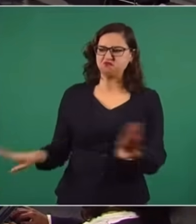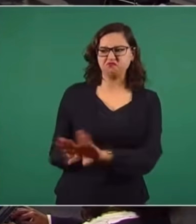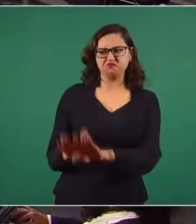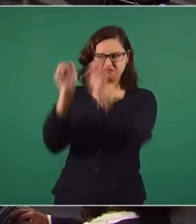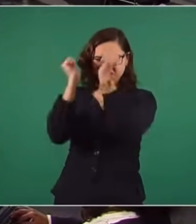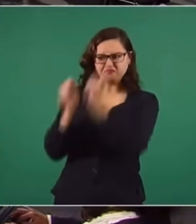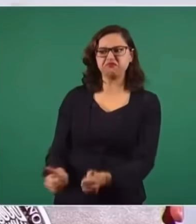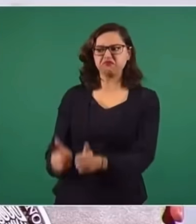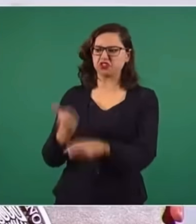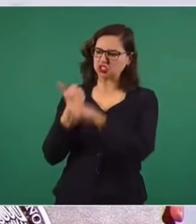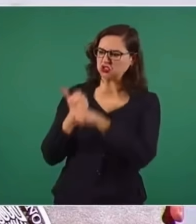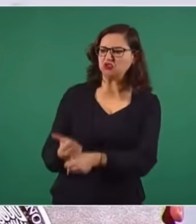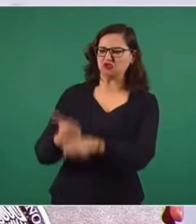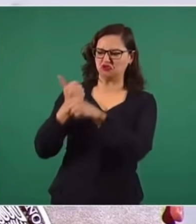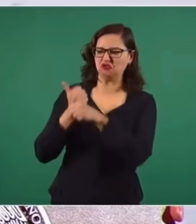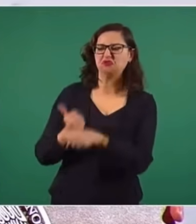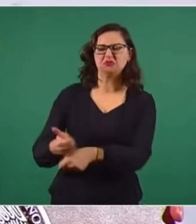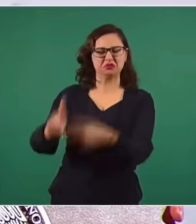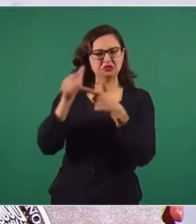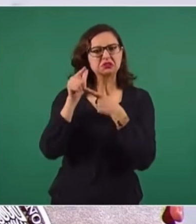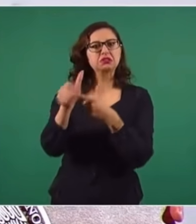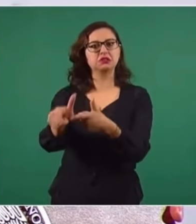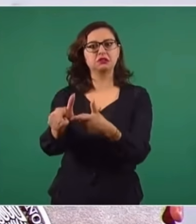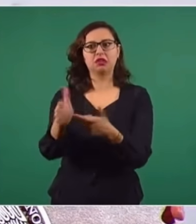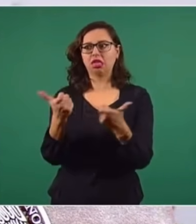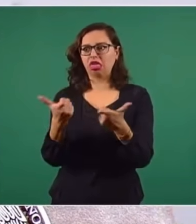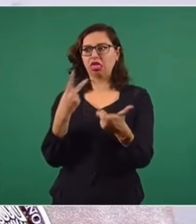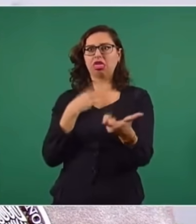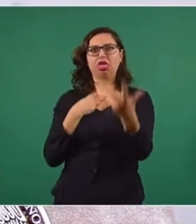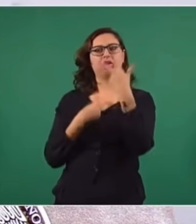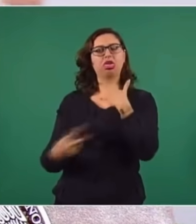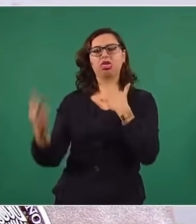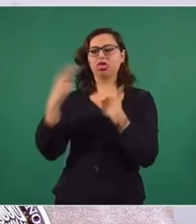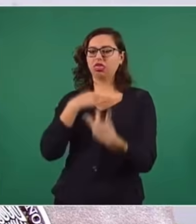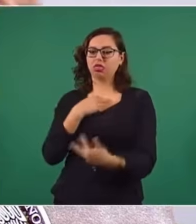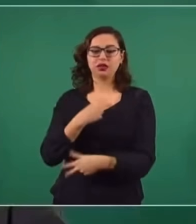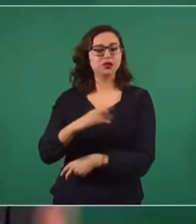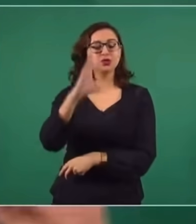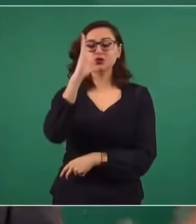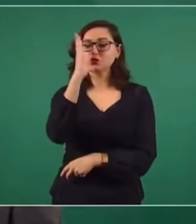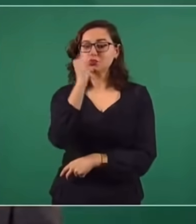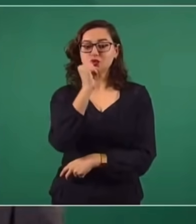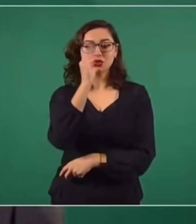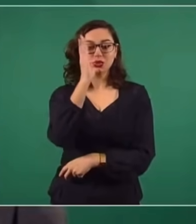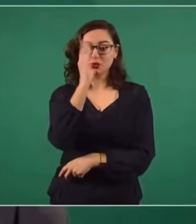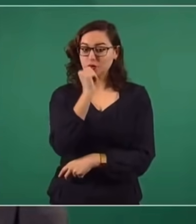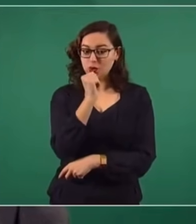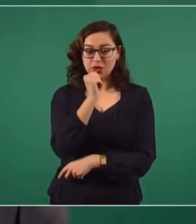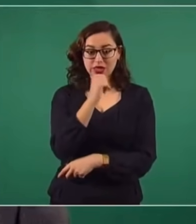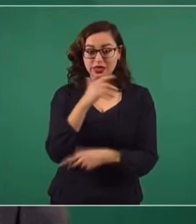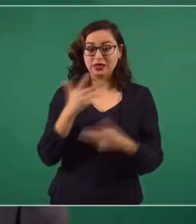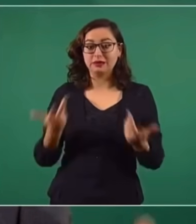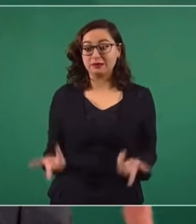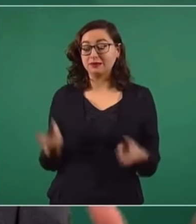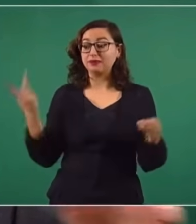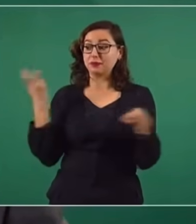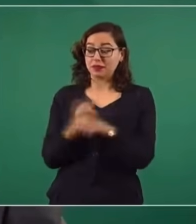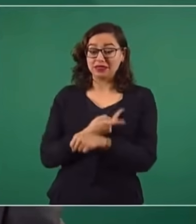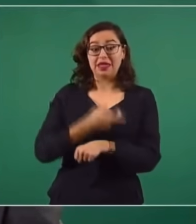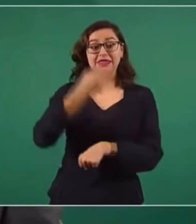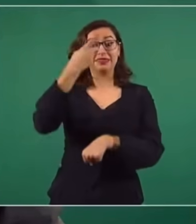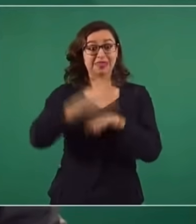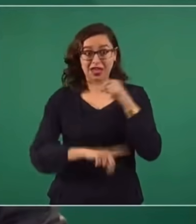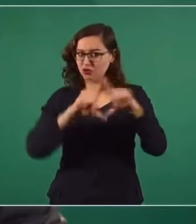gente siga sufriendo la adversidad social y económica. Tiene consecuencias económicas generales para el país y también